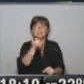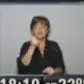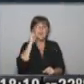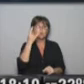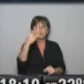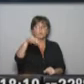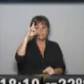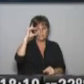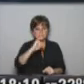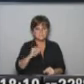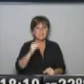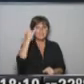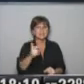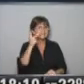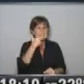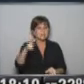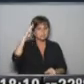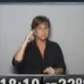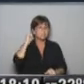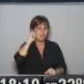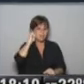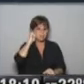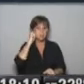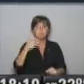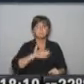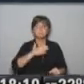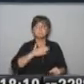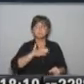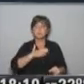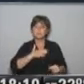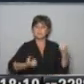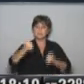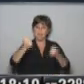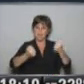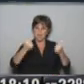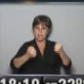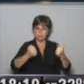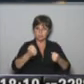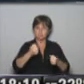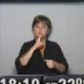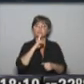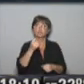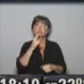agropecuario, tiene 39 años, es propietario de la Toyota Hilux, que fue, como